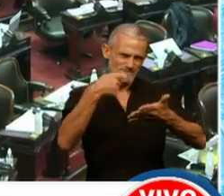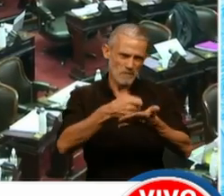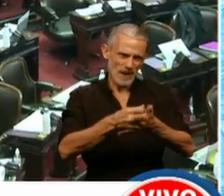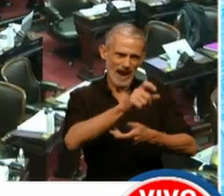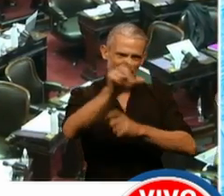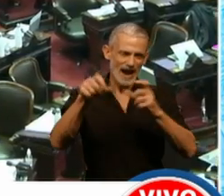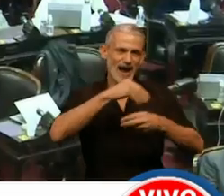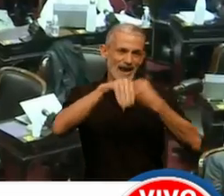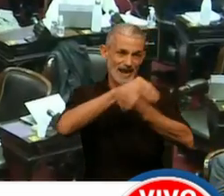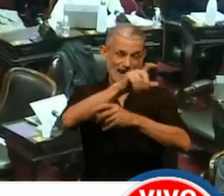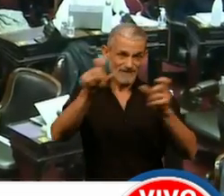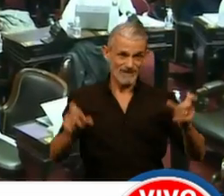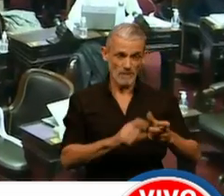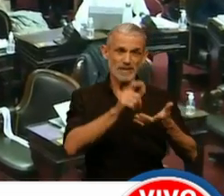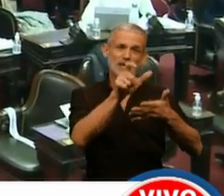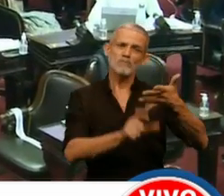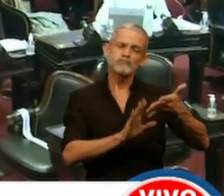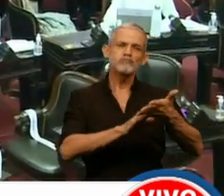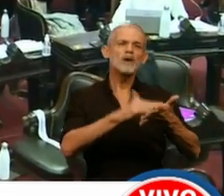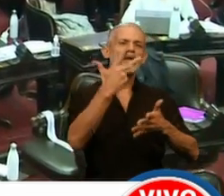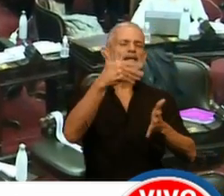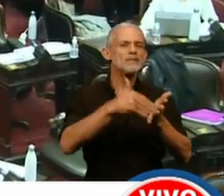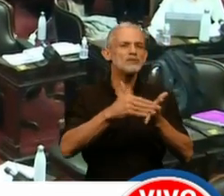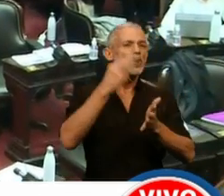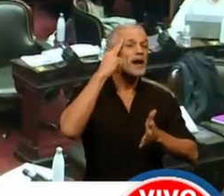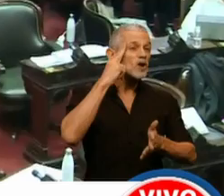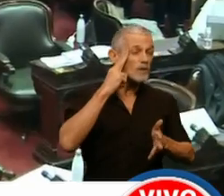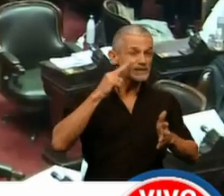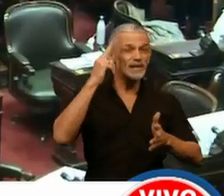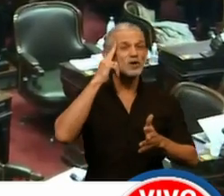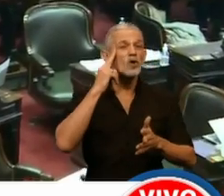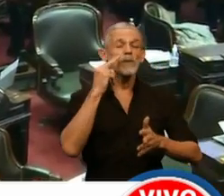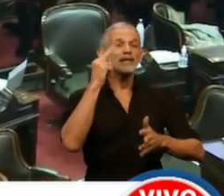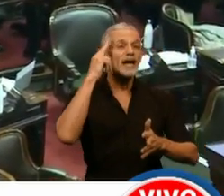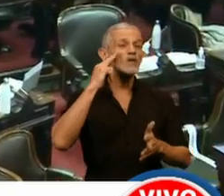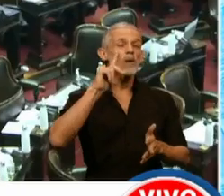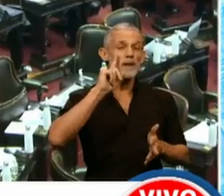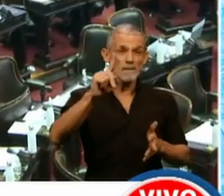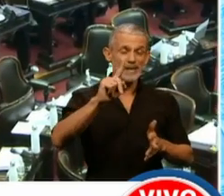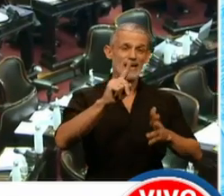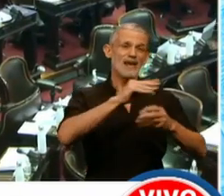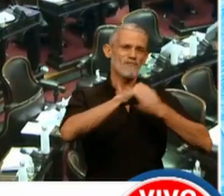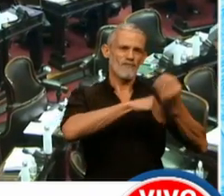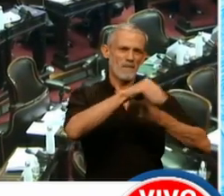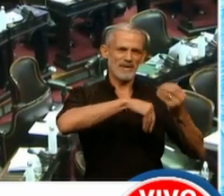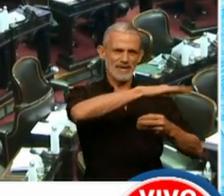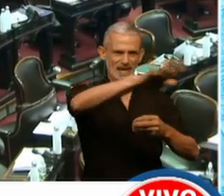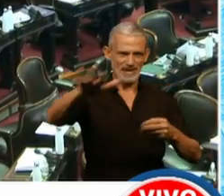del gas a 3 millones 999 mil familias